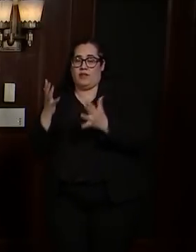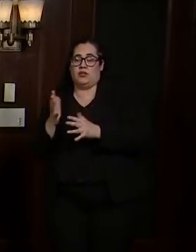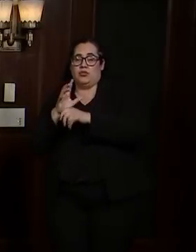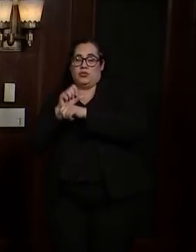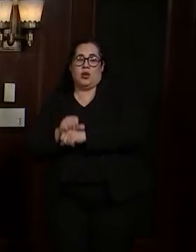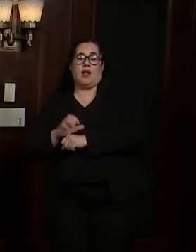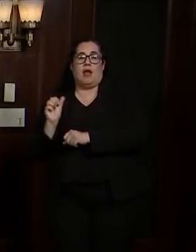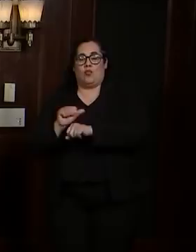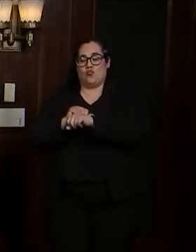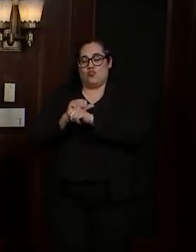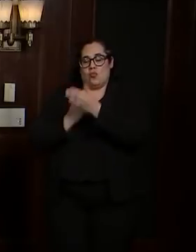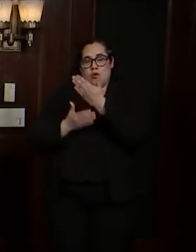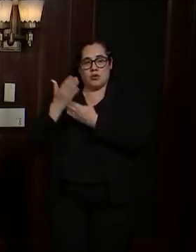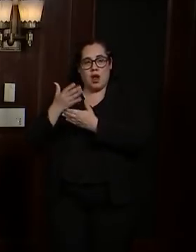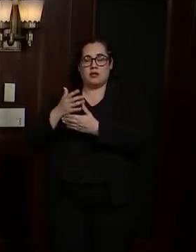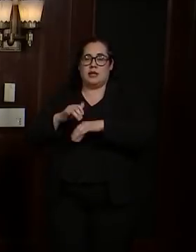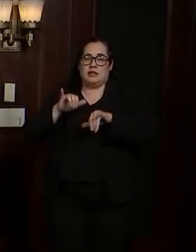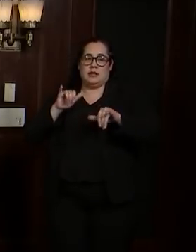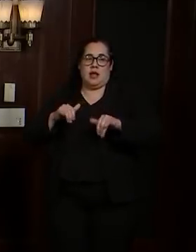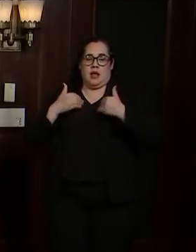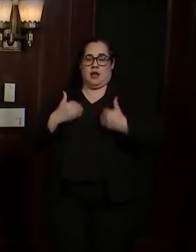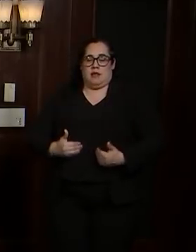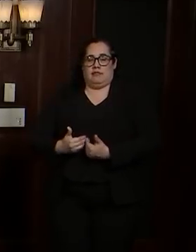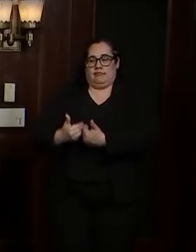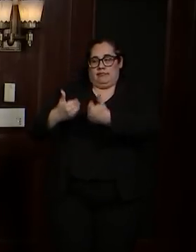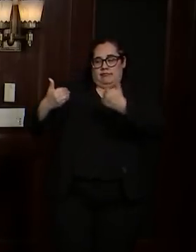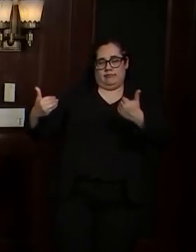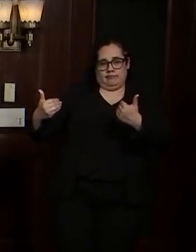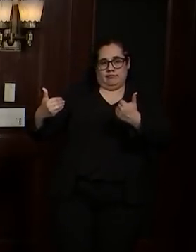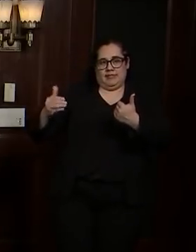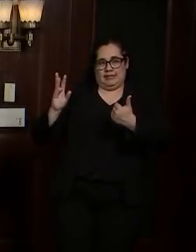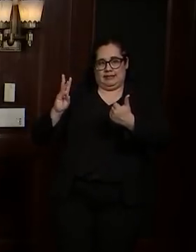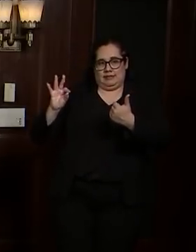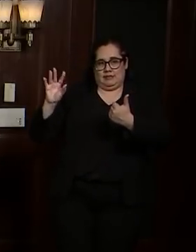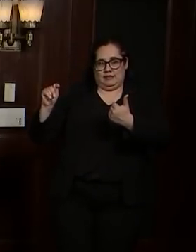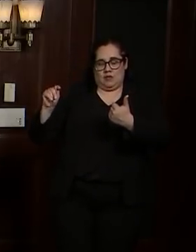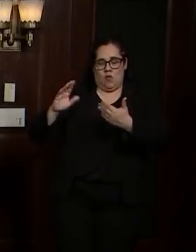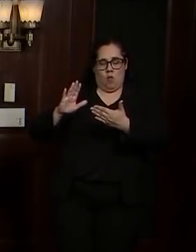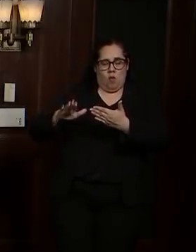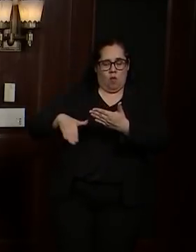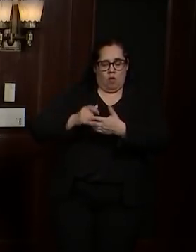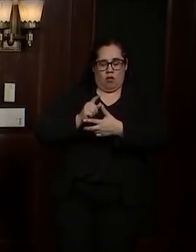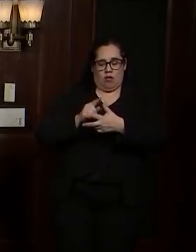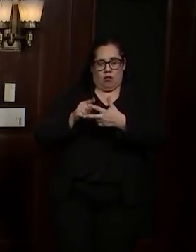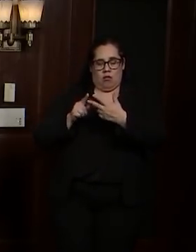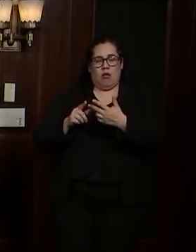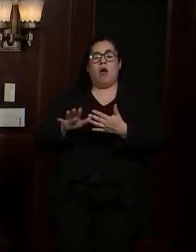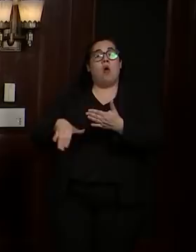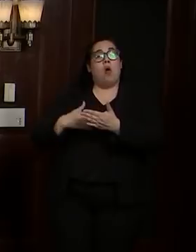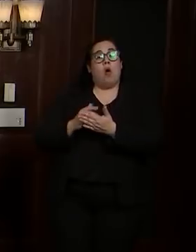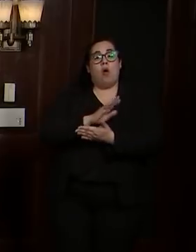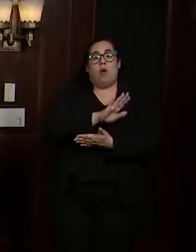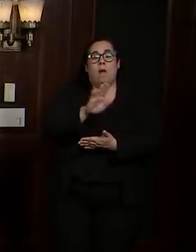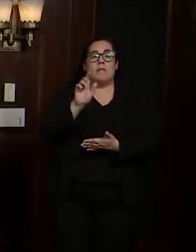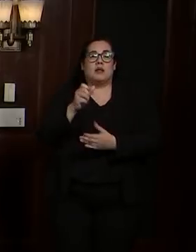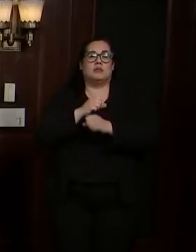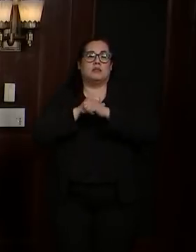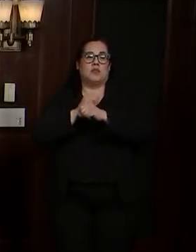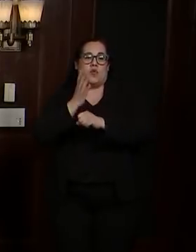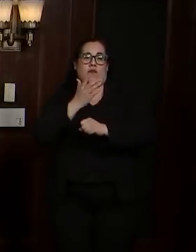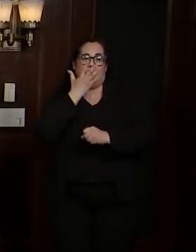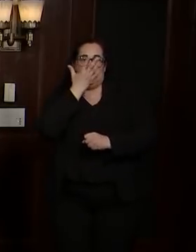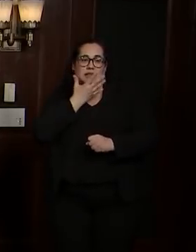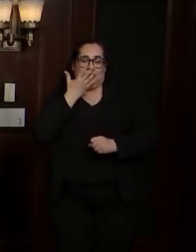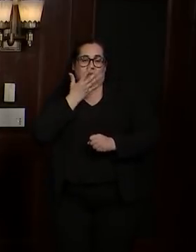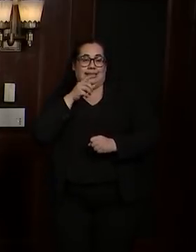lavarse las manos y mantener sana distancia. Todos deben mantener sus caras